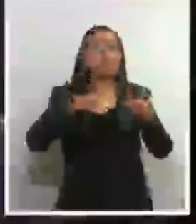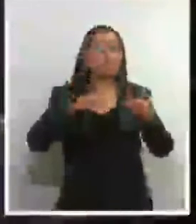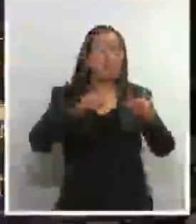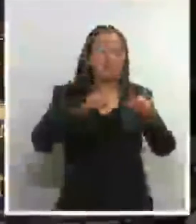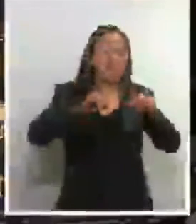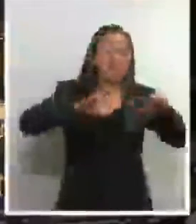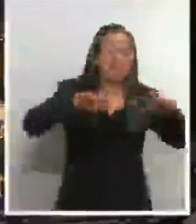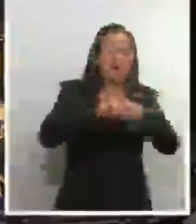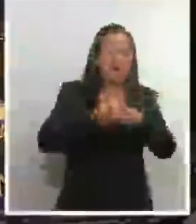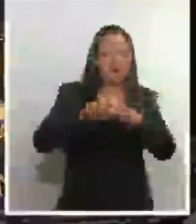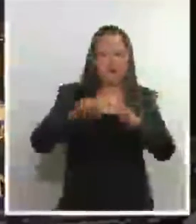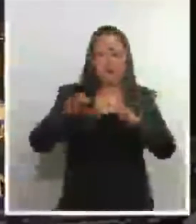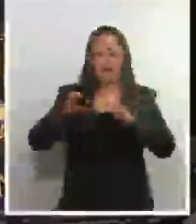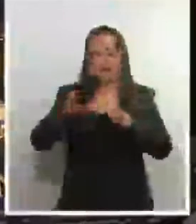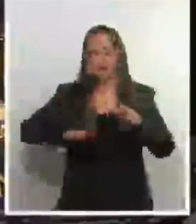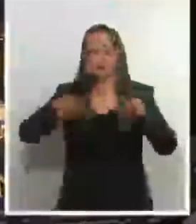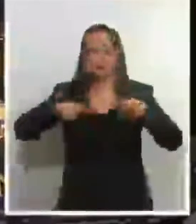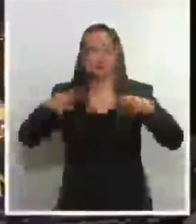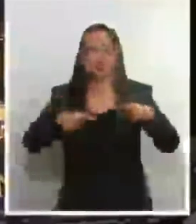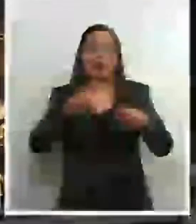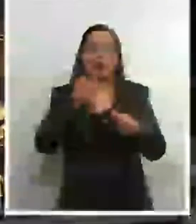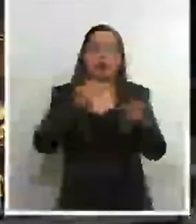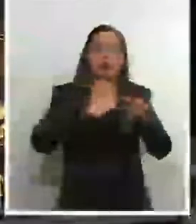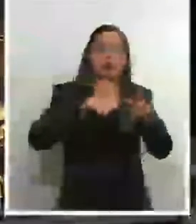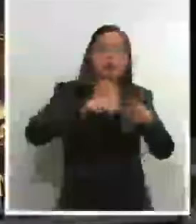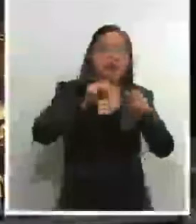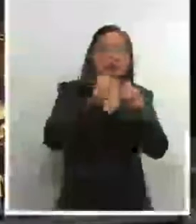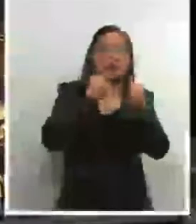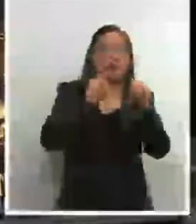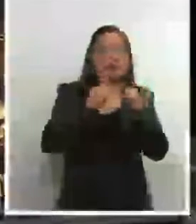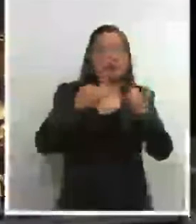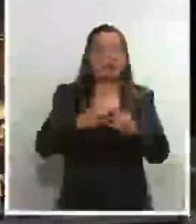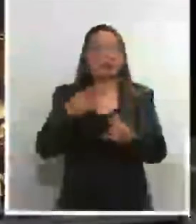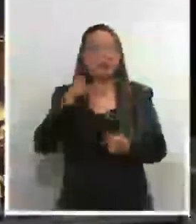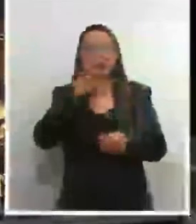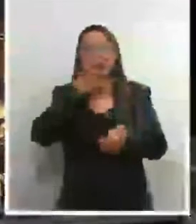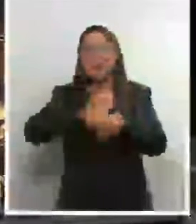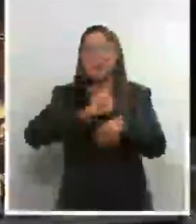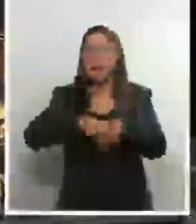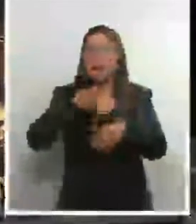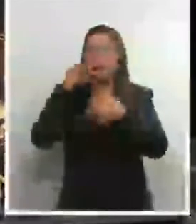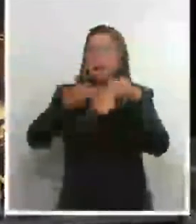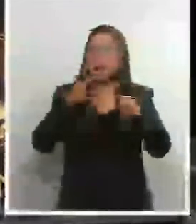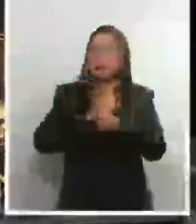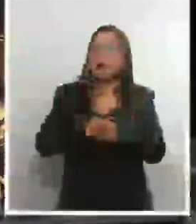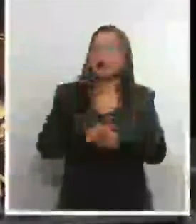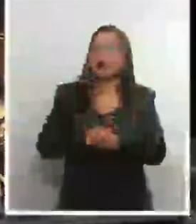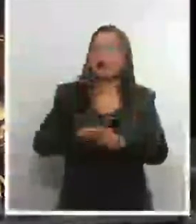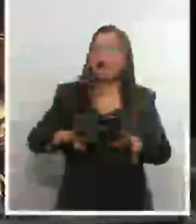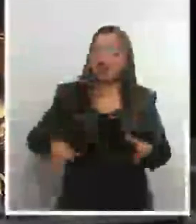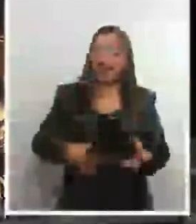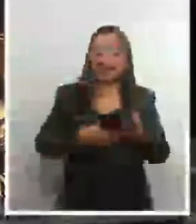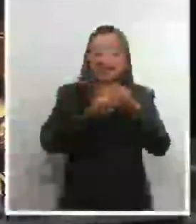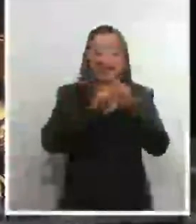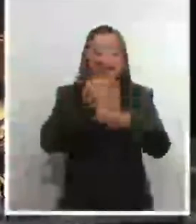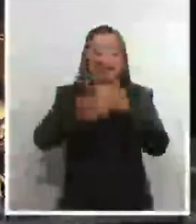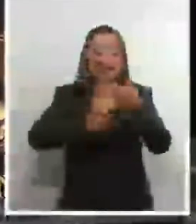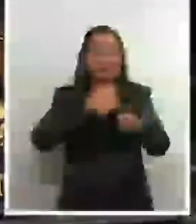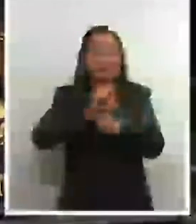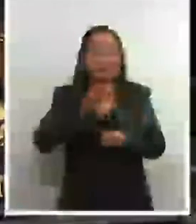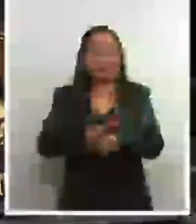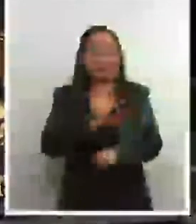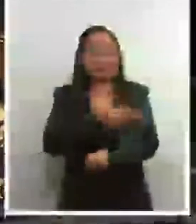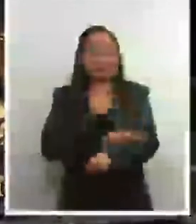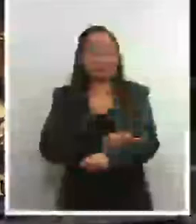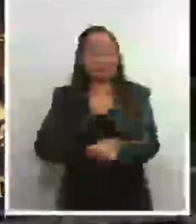ciudadanos y otro montón de organismos autónomos, y les tengo una noticia: todos estos se van a convertir en burocracia,